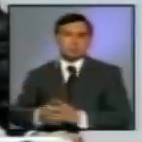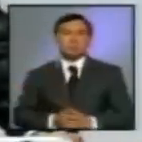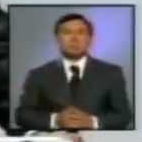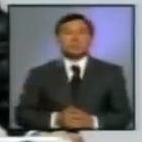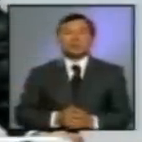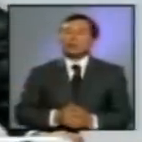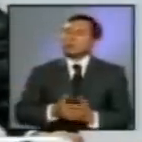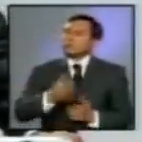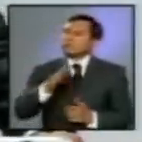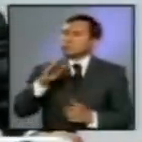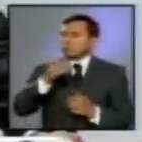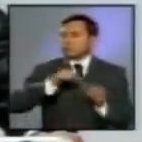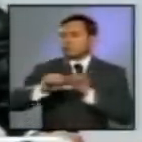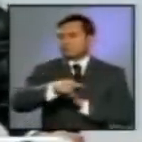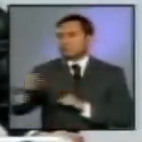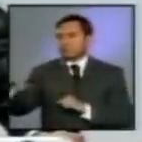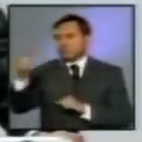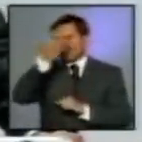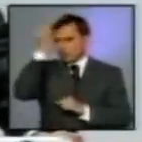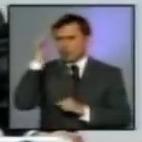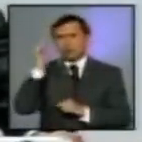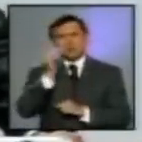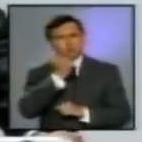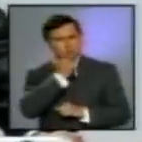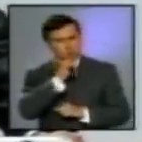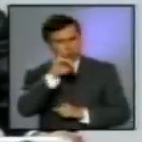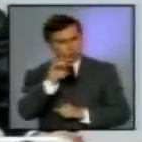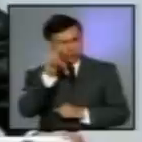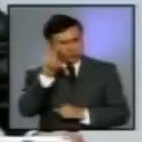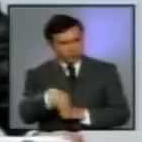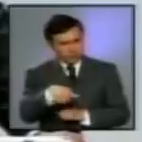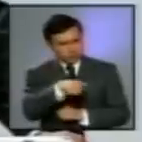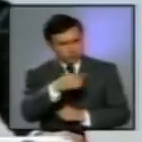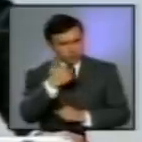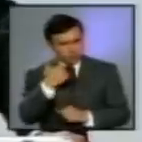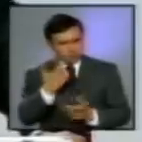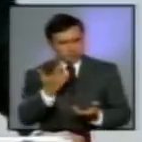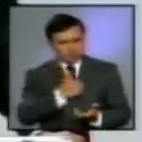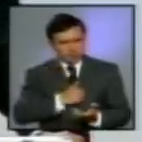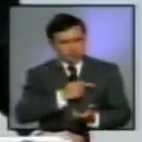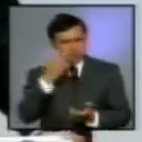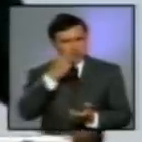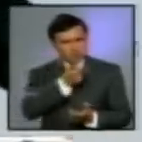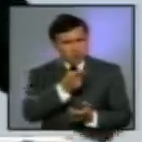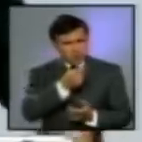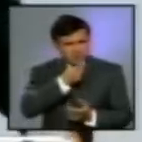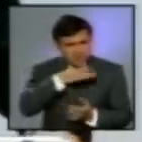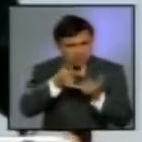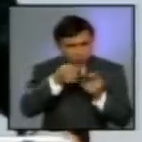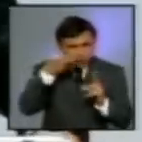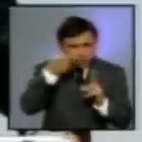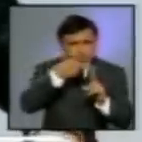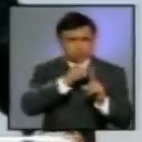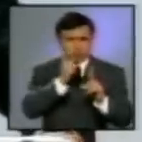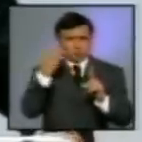usted revivir su campaña en la muerte de una niña, lucrando con un lamentable accidente que enlutó un